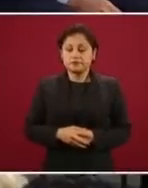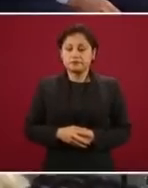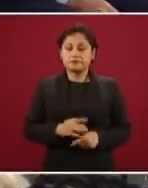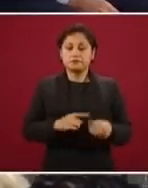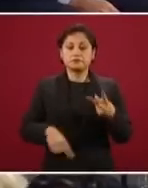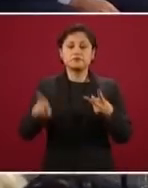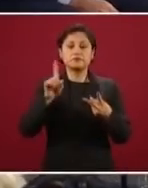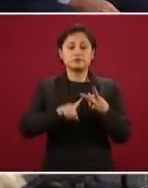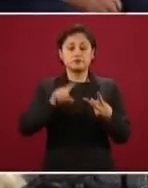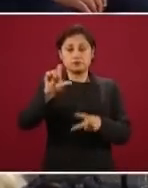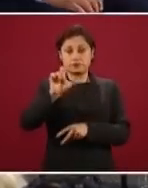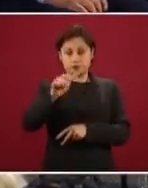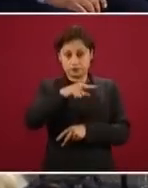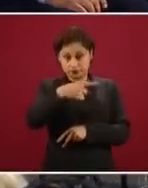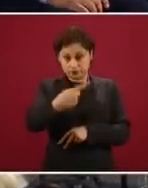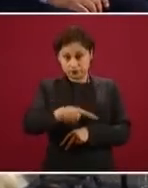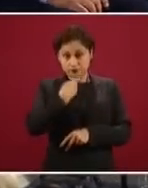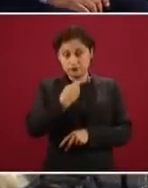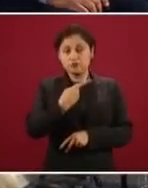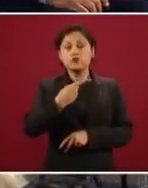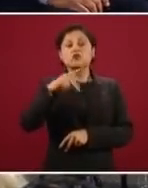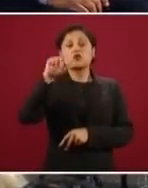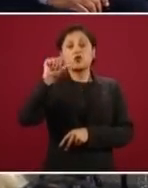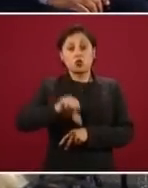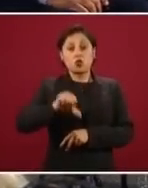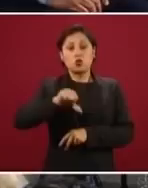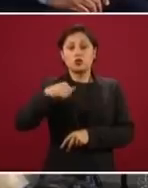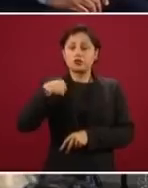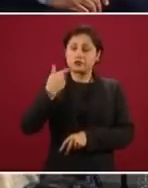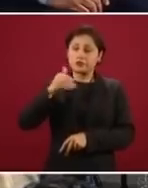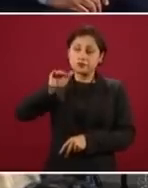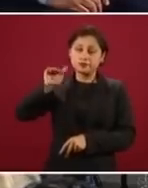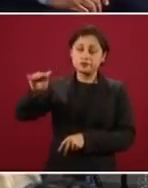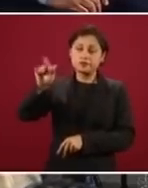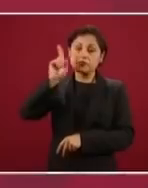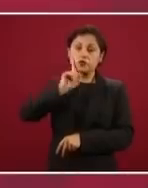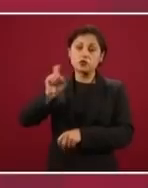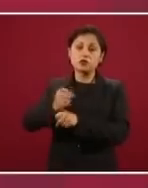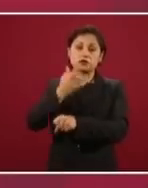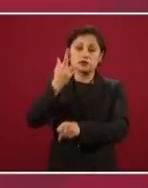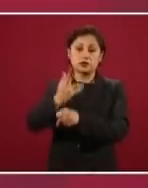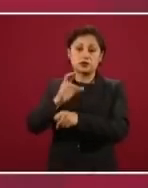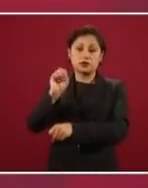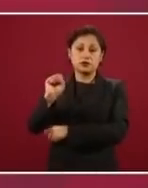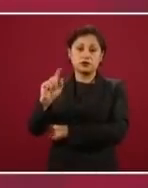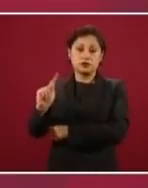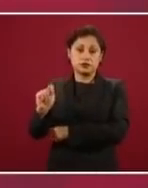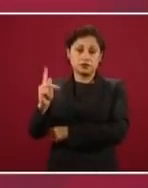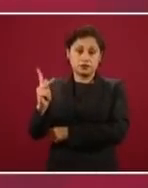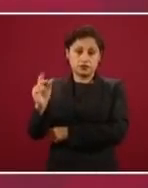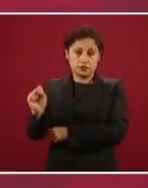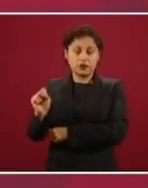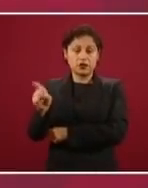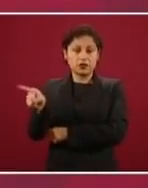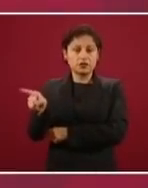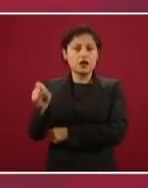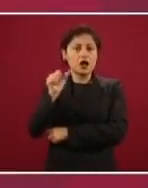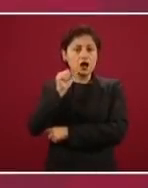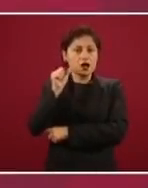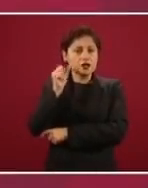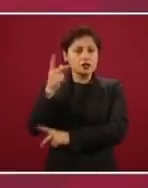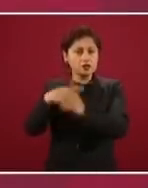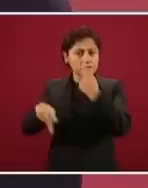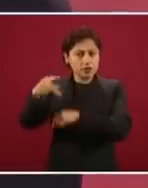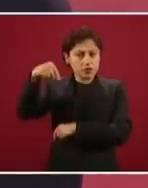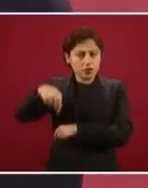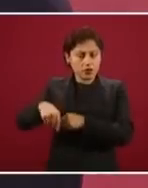hoy mismo vuelvo a plantearle a la secretaria del trabajo aquí estuvo ayer